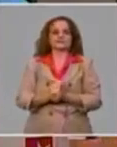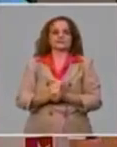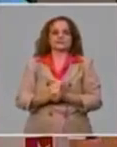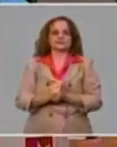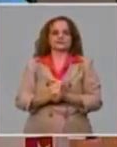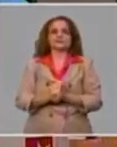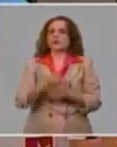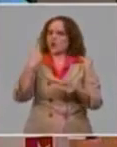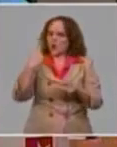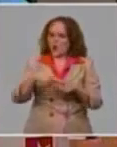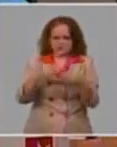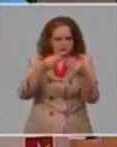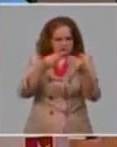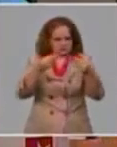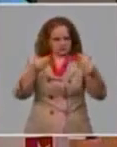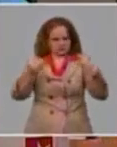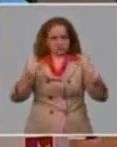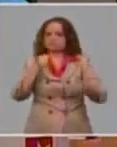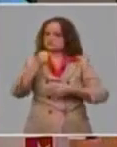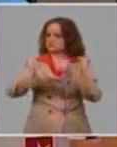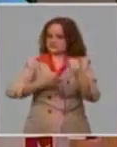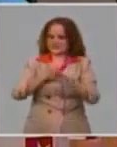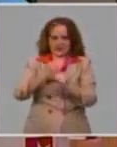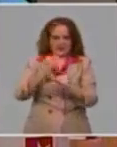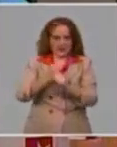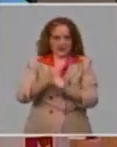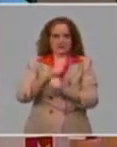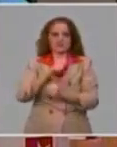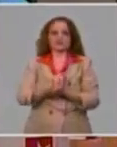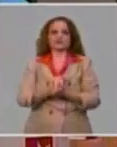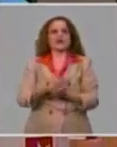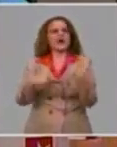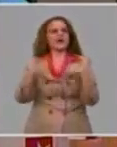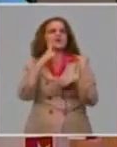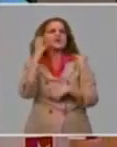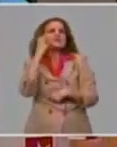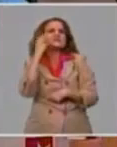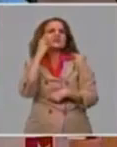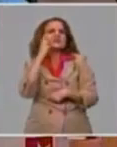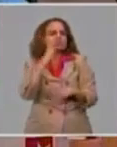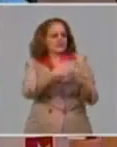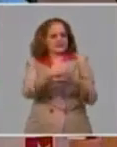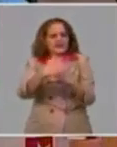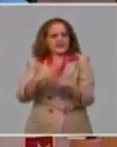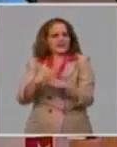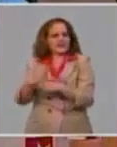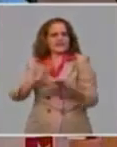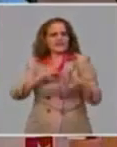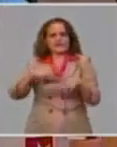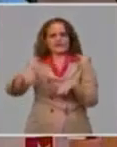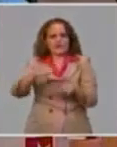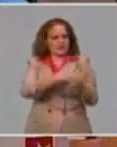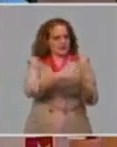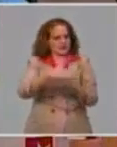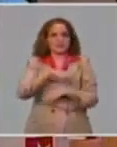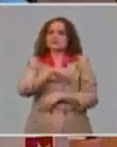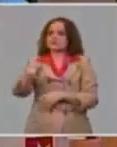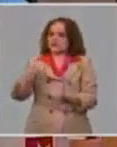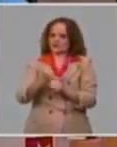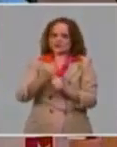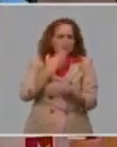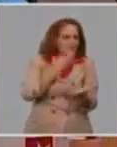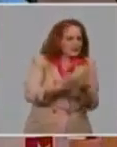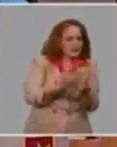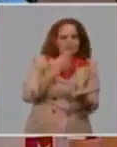que hay varios tipos de cemento que se están probando, inclusive ya hay una planta en funcionamiento de arcilla calcinada que nos ayuda